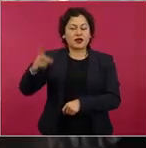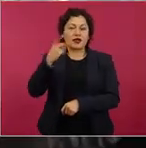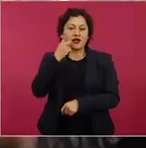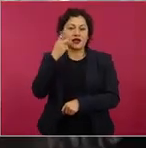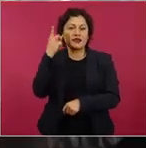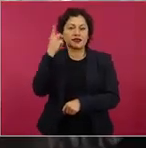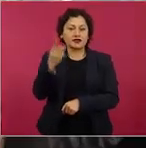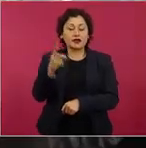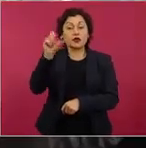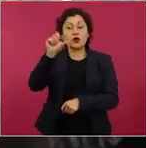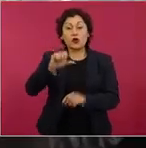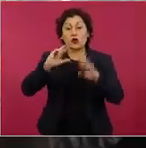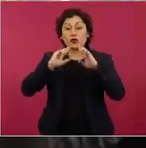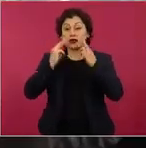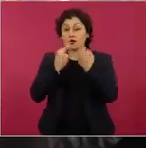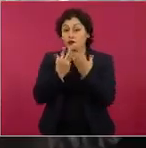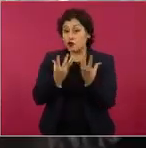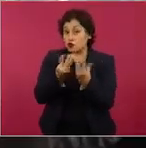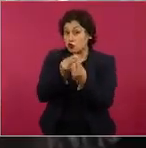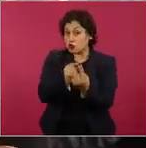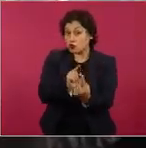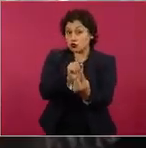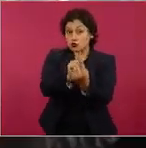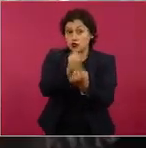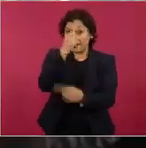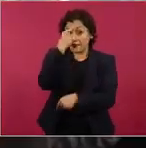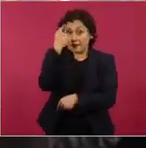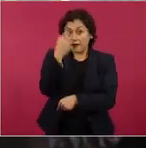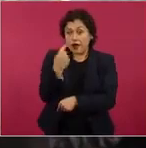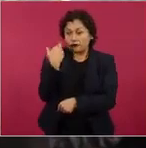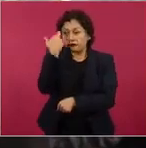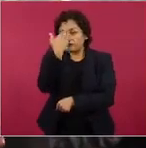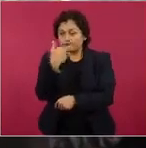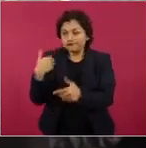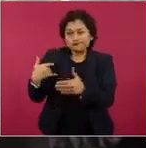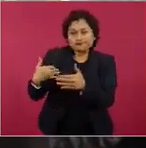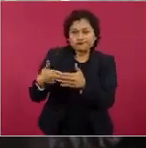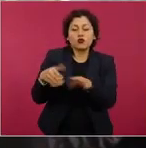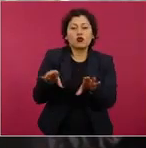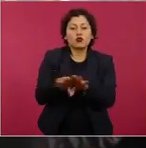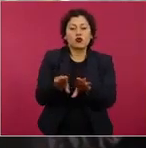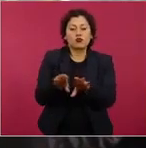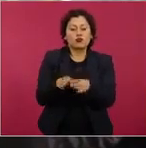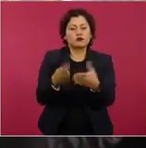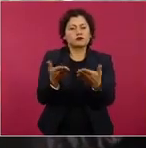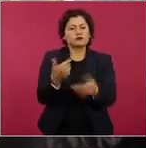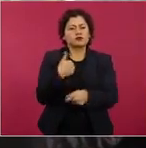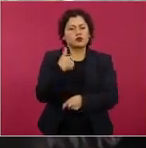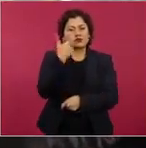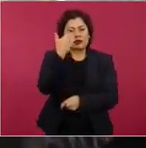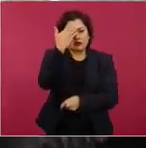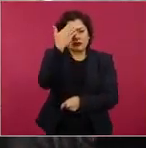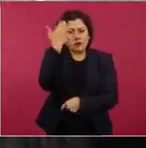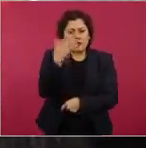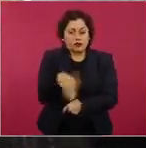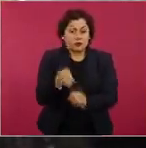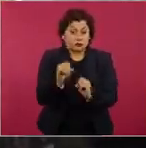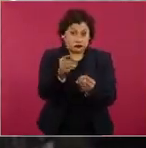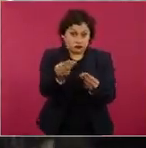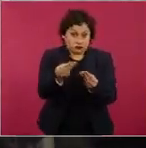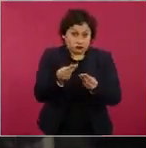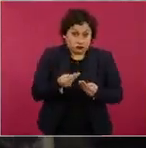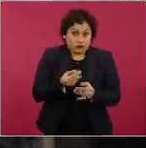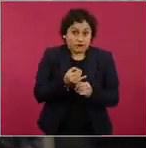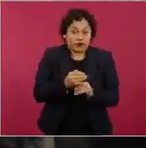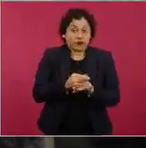para conocer, o más bien dicho, para deliberar los avances de este proyecto. Presidente, conocer, o si usted nos pudiera comentar cómo